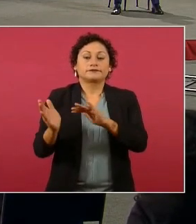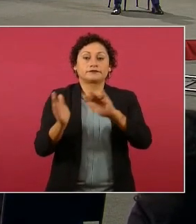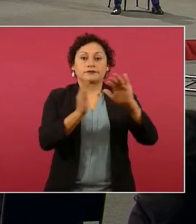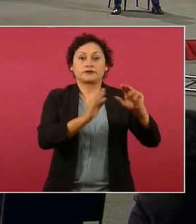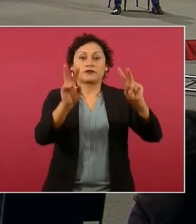obras